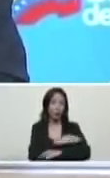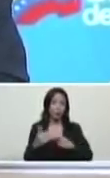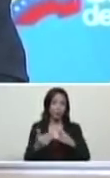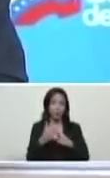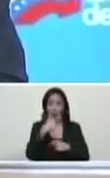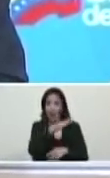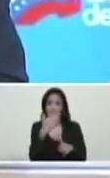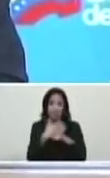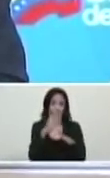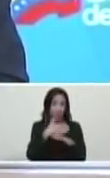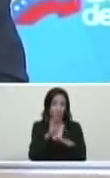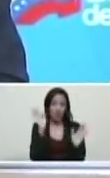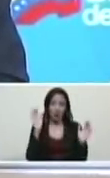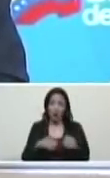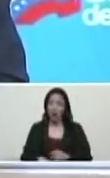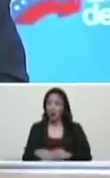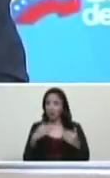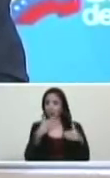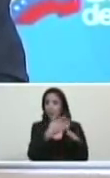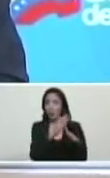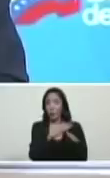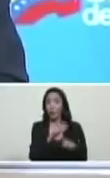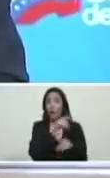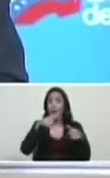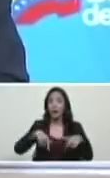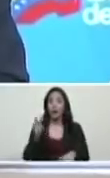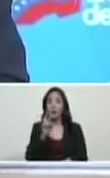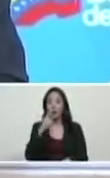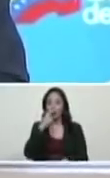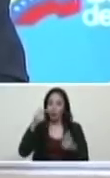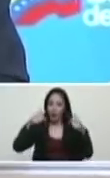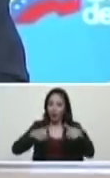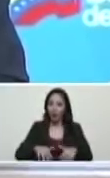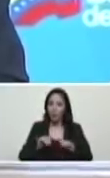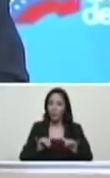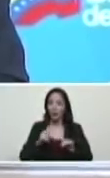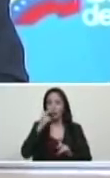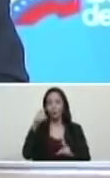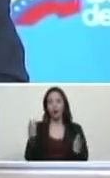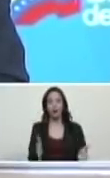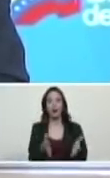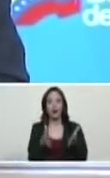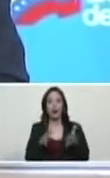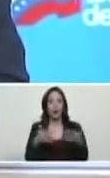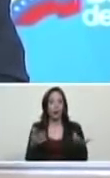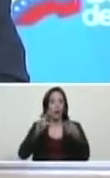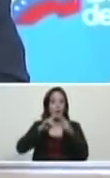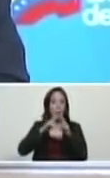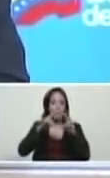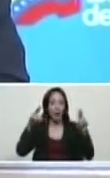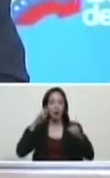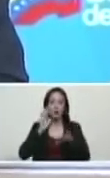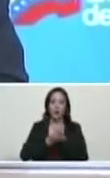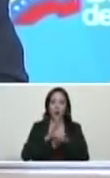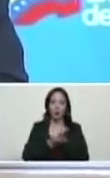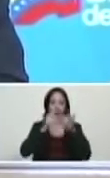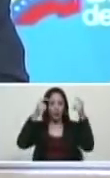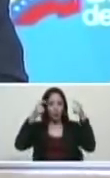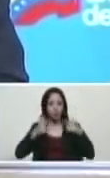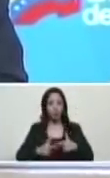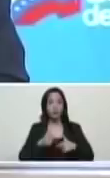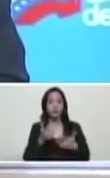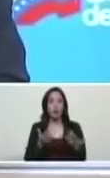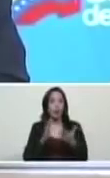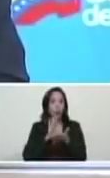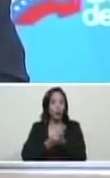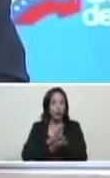gana, pero lo que es cierto es que Venezuela, aquí en Venezuela, va a triunfar la paz, la tranquilidad, la